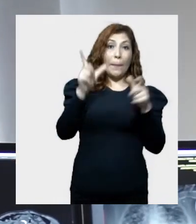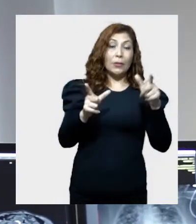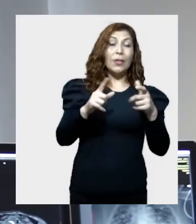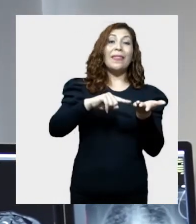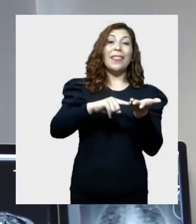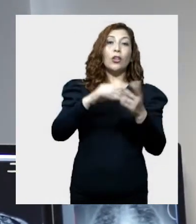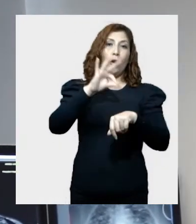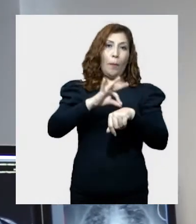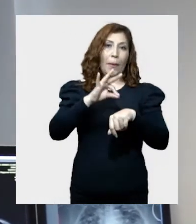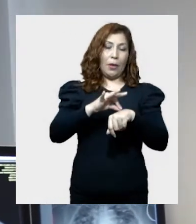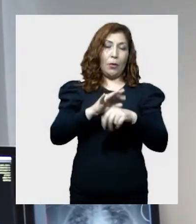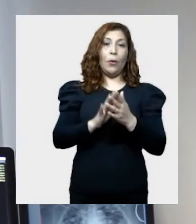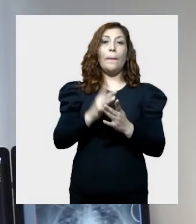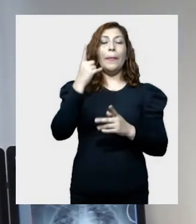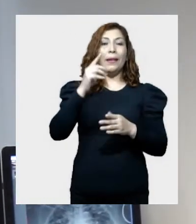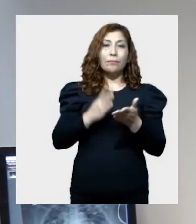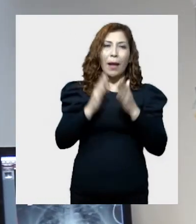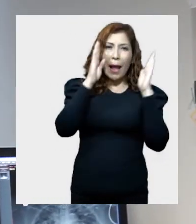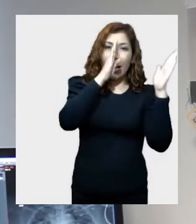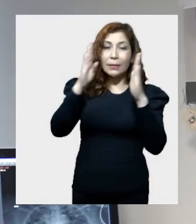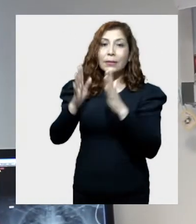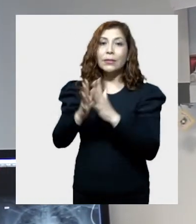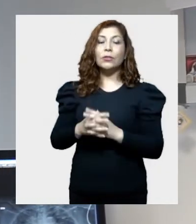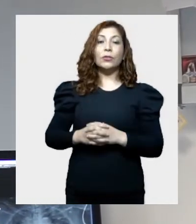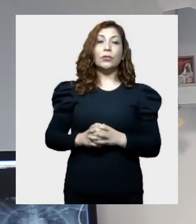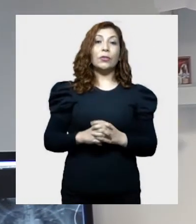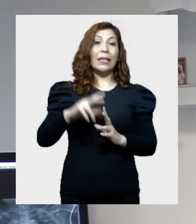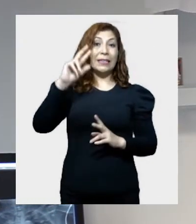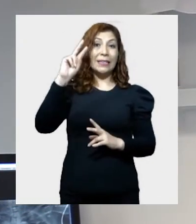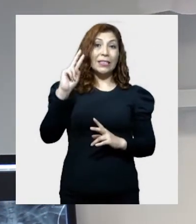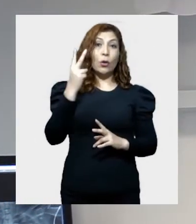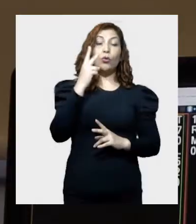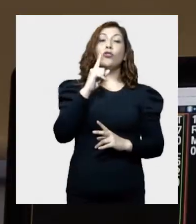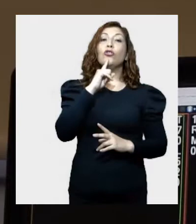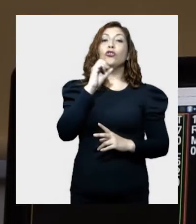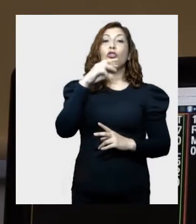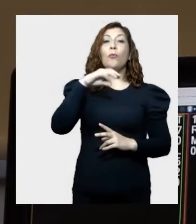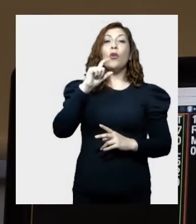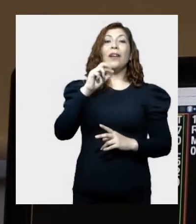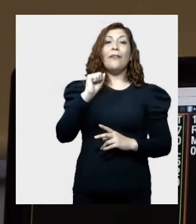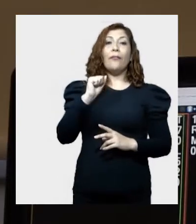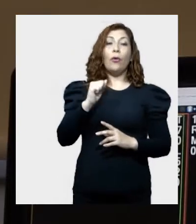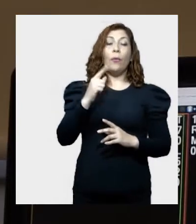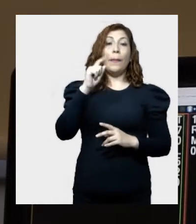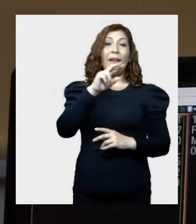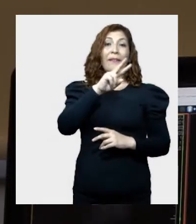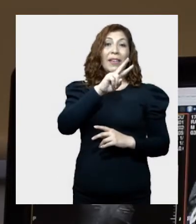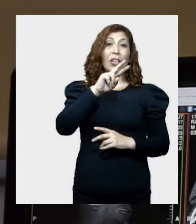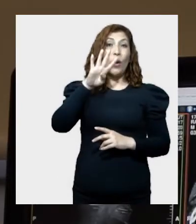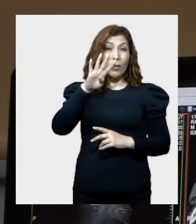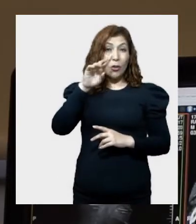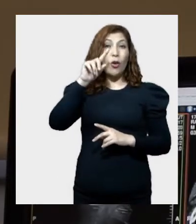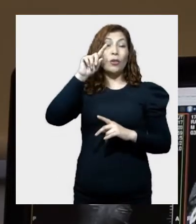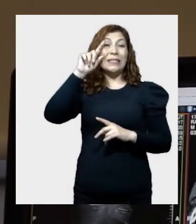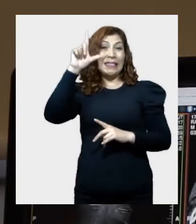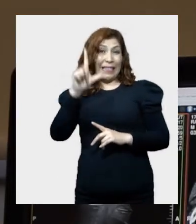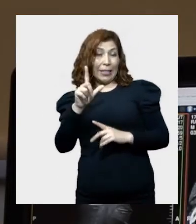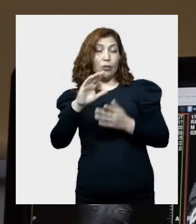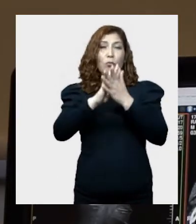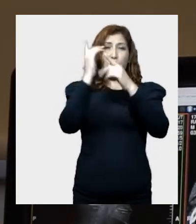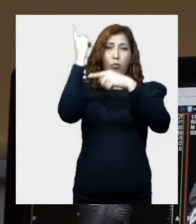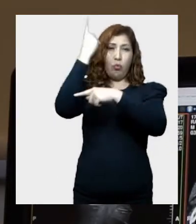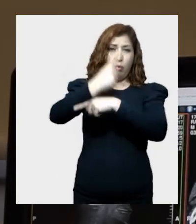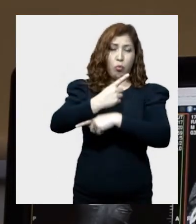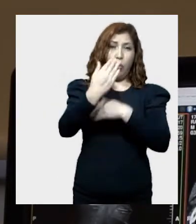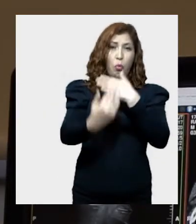técnico paramédico para iniciar las atenciones en el segundo tomógrafo computado en modalidad 24/7. De esta manera